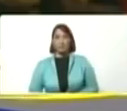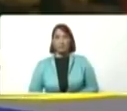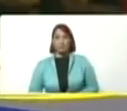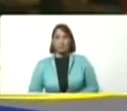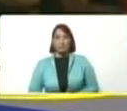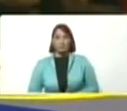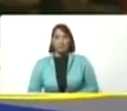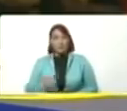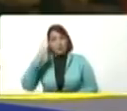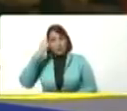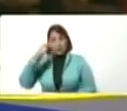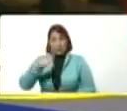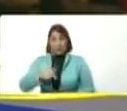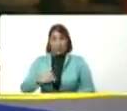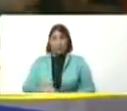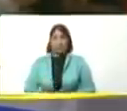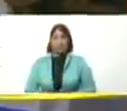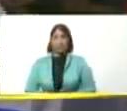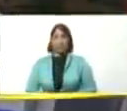Un día como hoy,